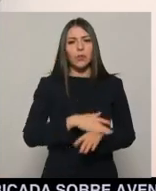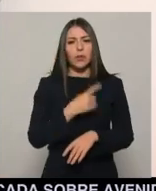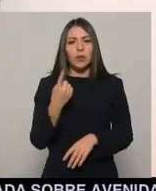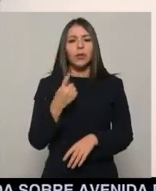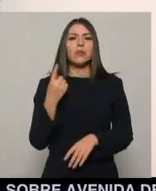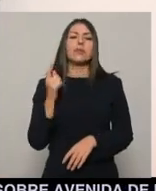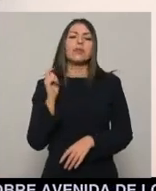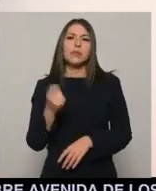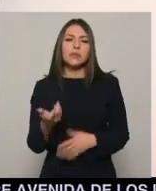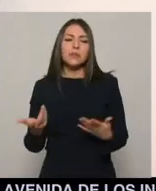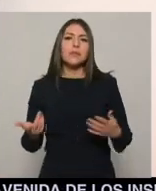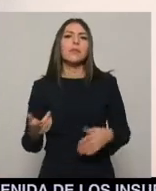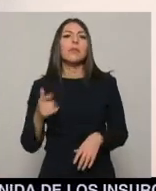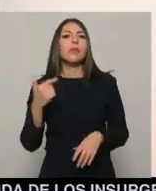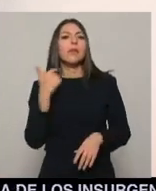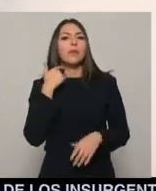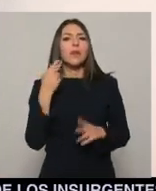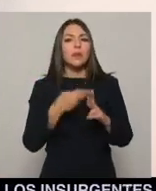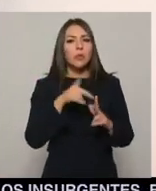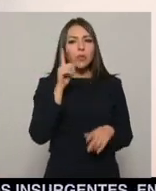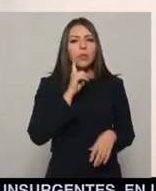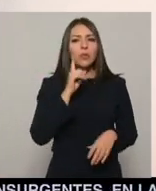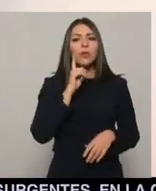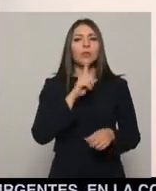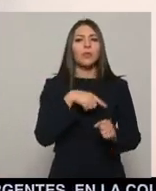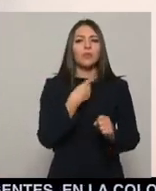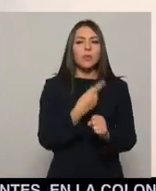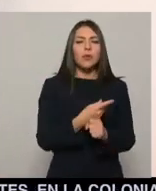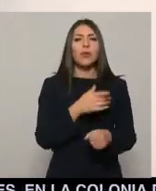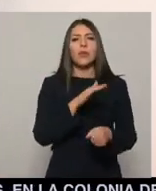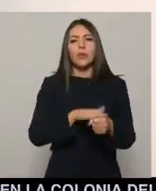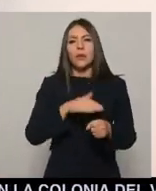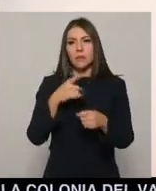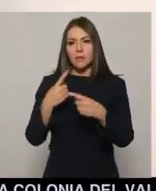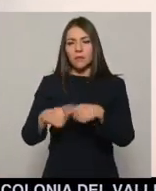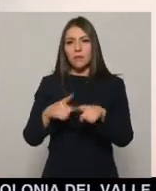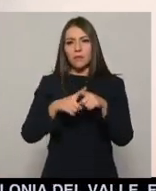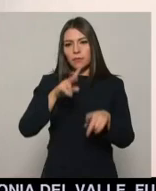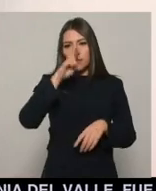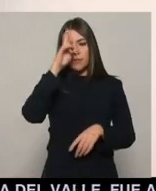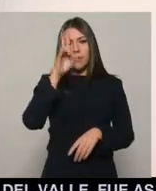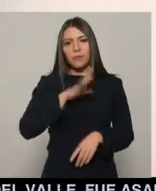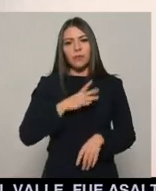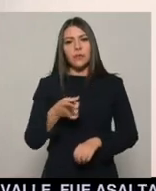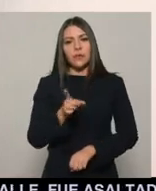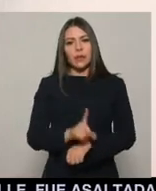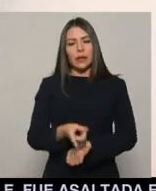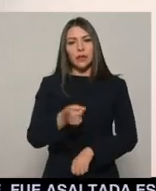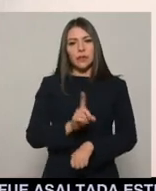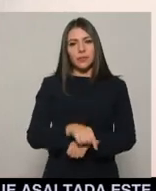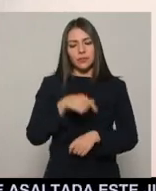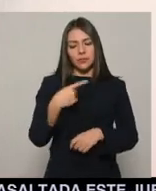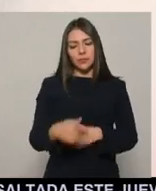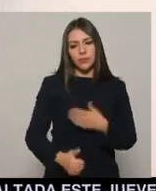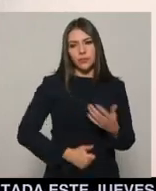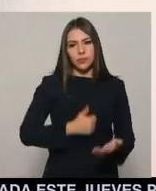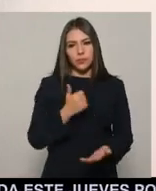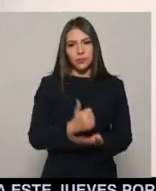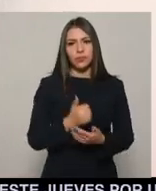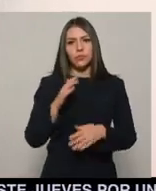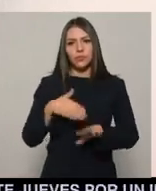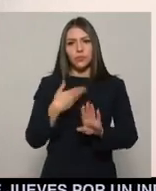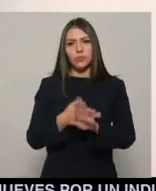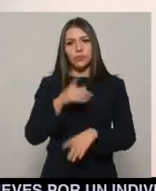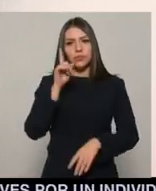los feminicidios, las violaciones sexuales, el acoso y toda la violencia que se registra cada día en nuestra ciudad en contra de